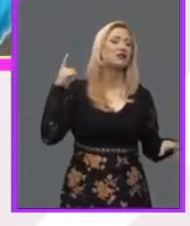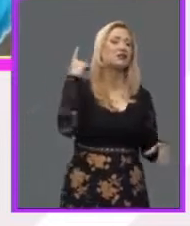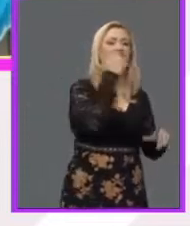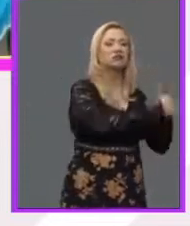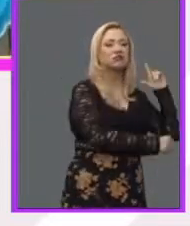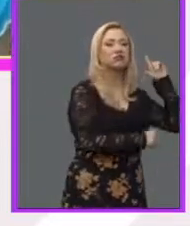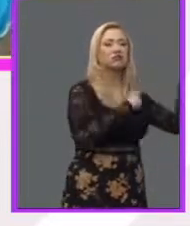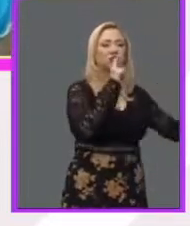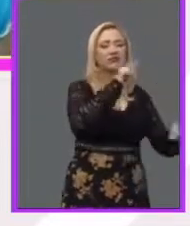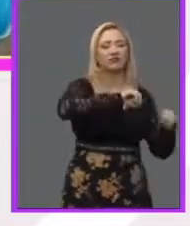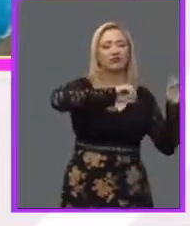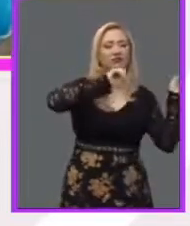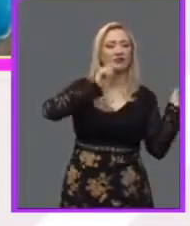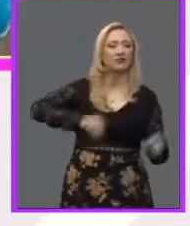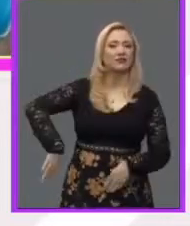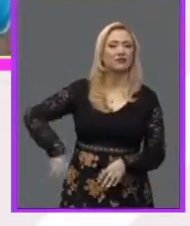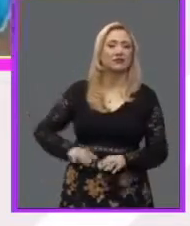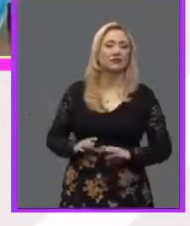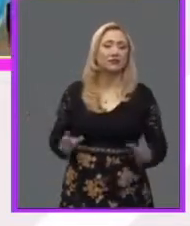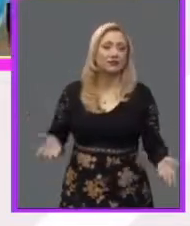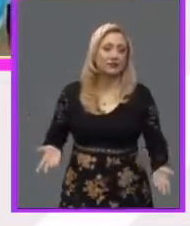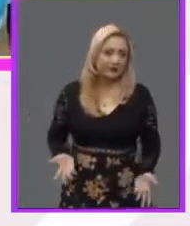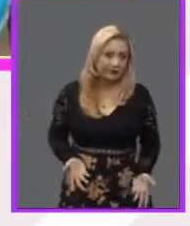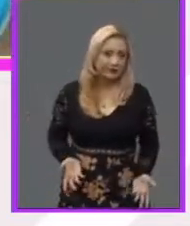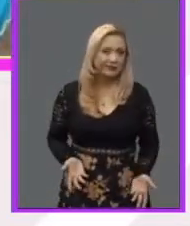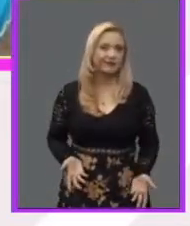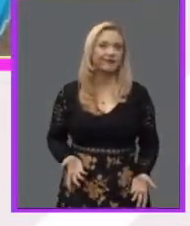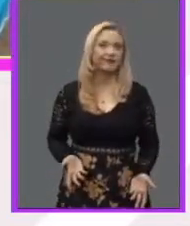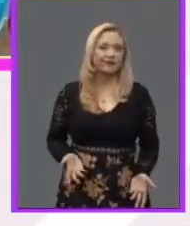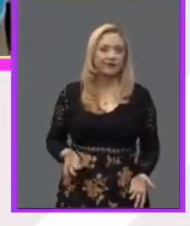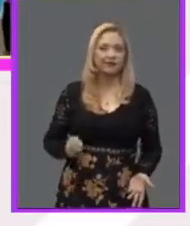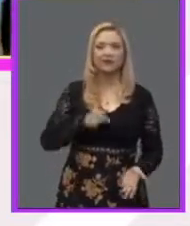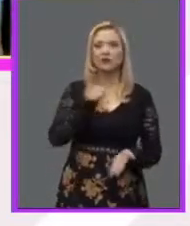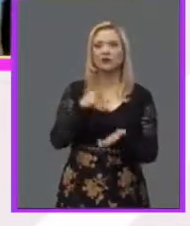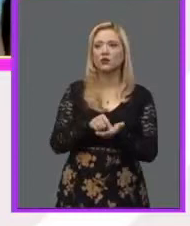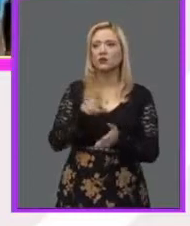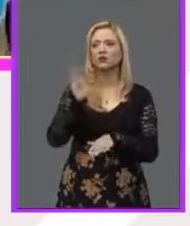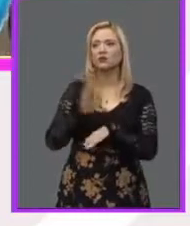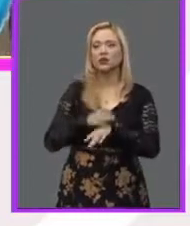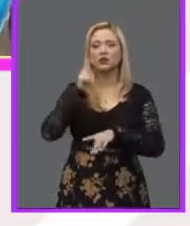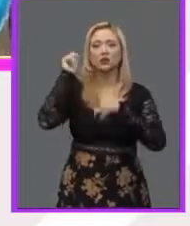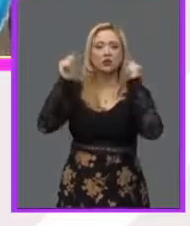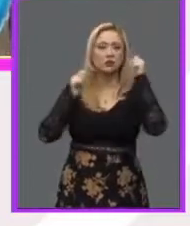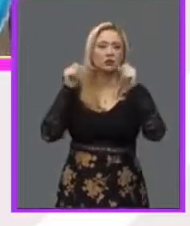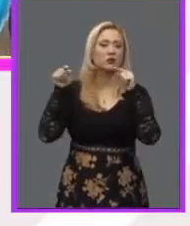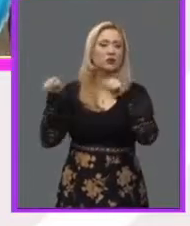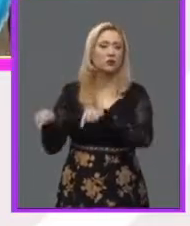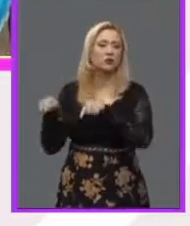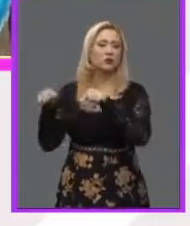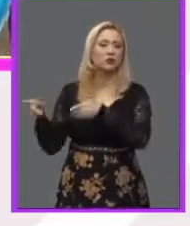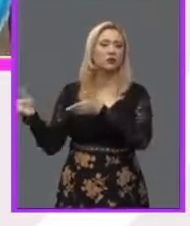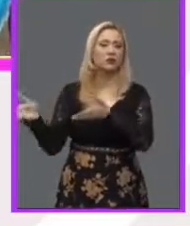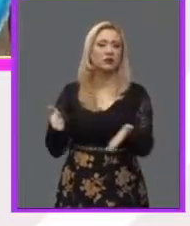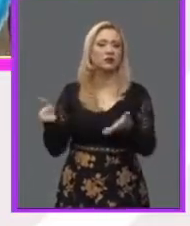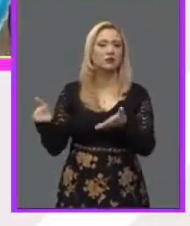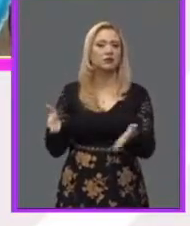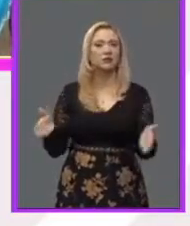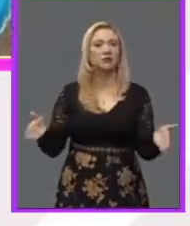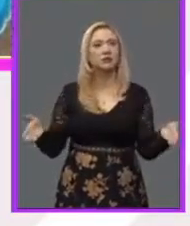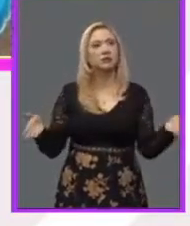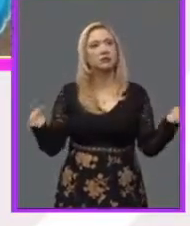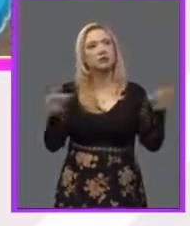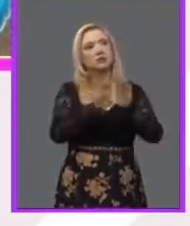turismo, pues eso también ha generado que todos los espacios se empiecen a priorizar para el turismo. Entonces se cierra una